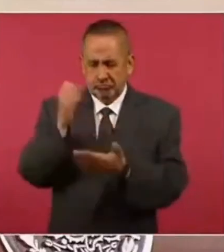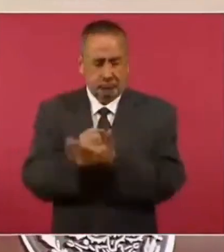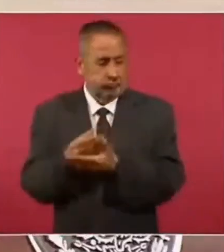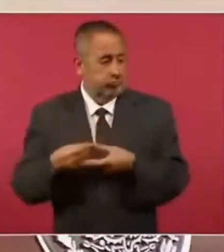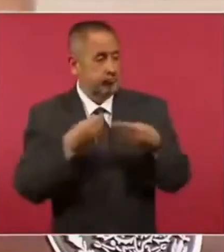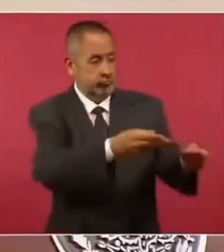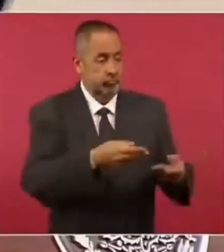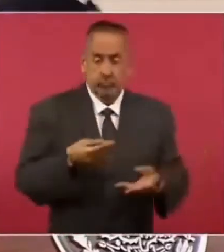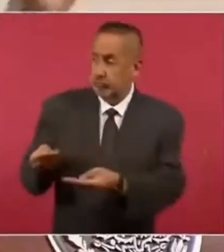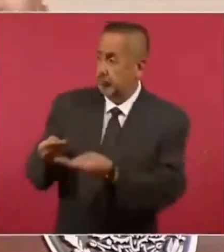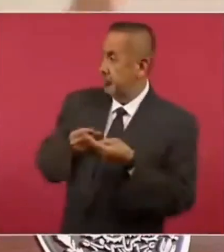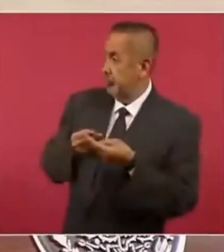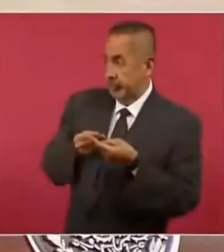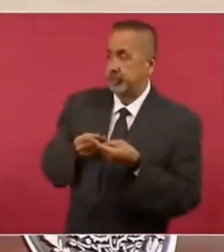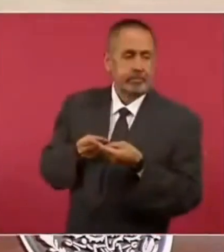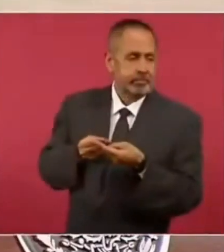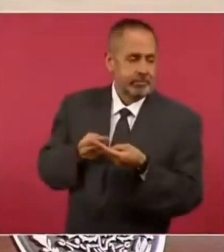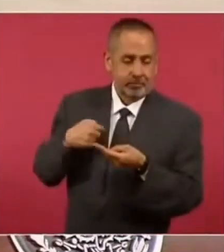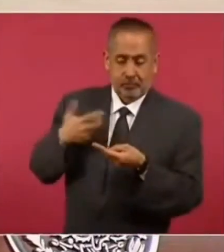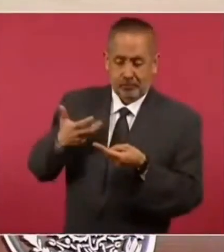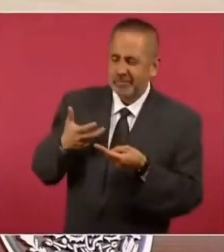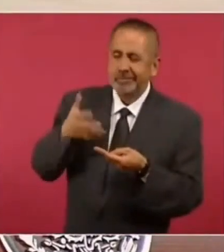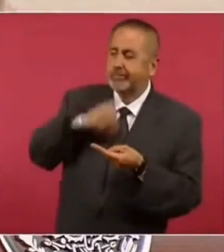vendieron. Y aquí sí no hay